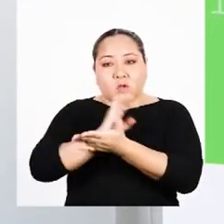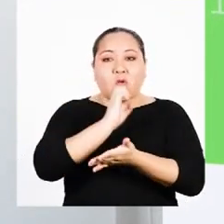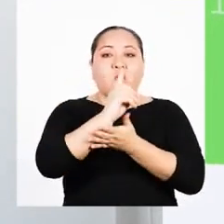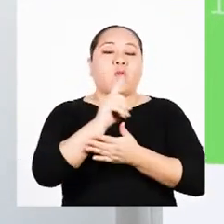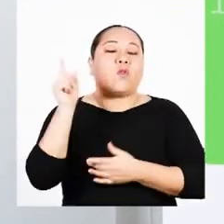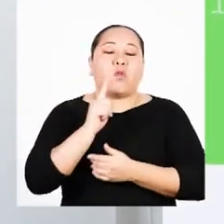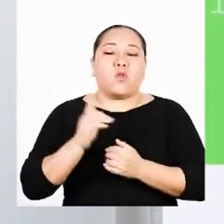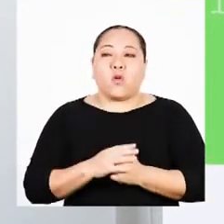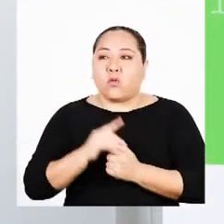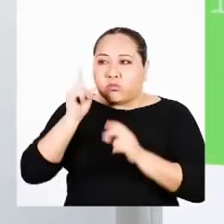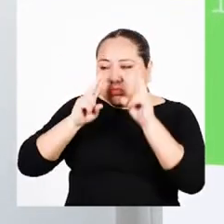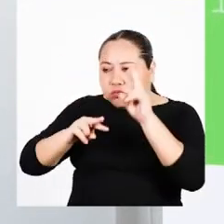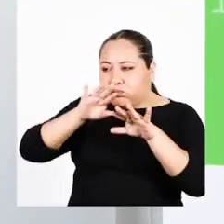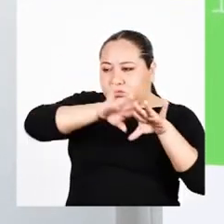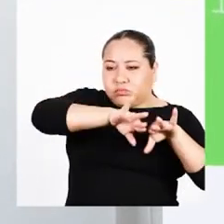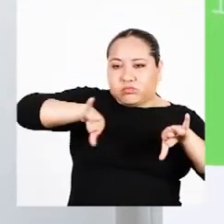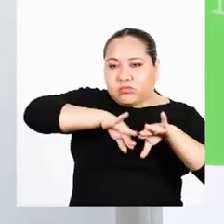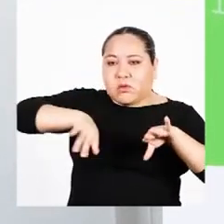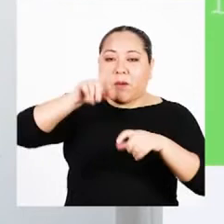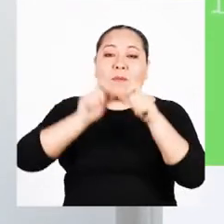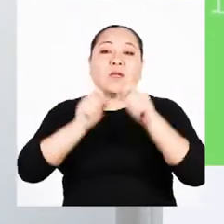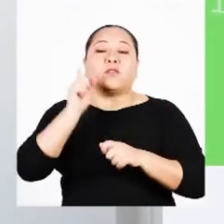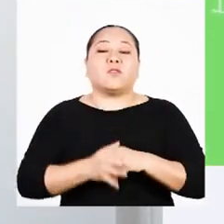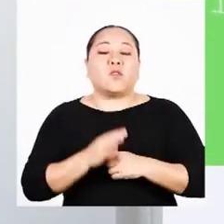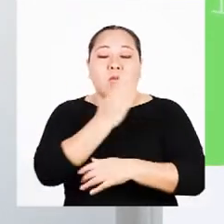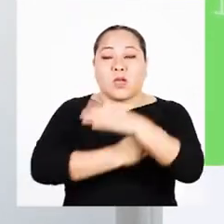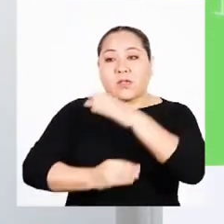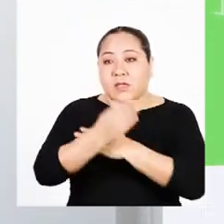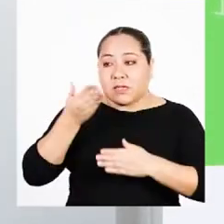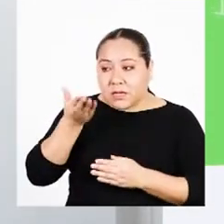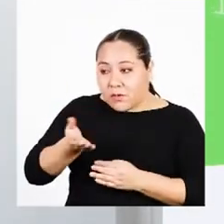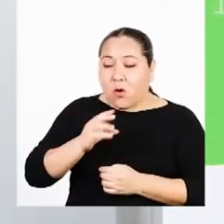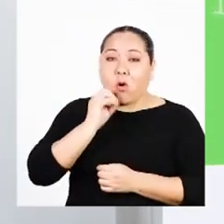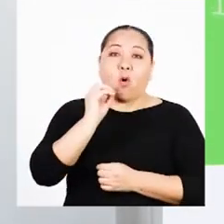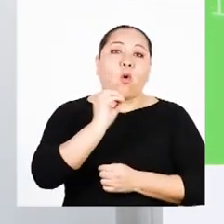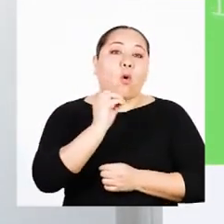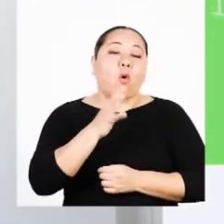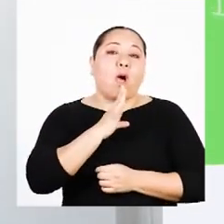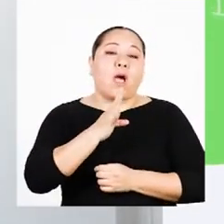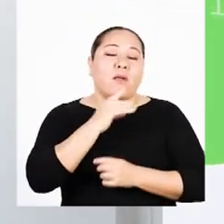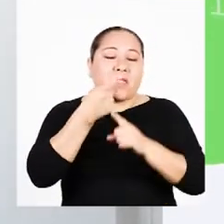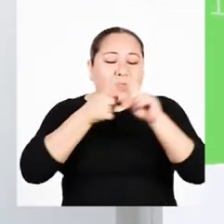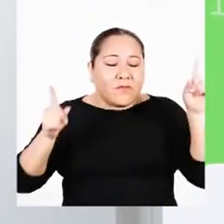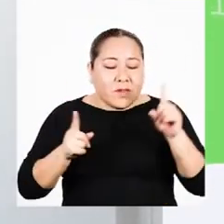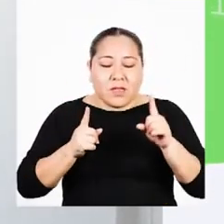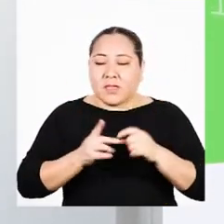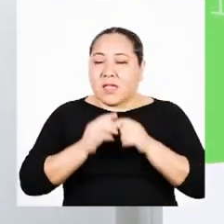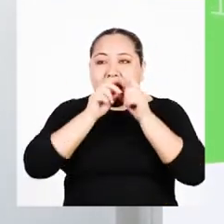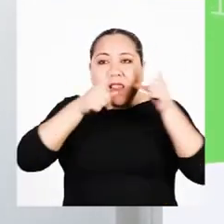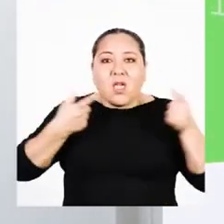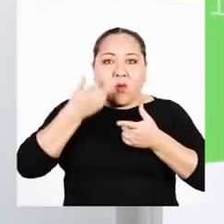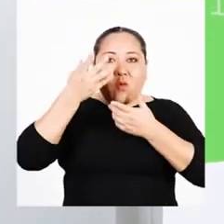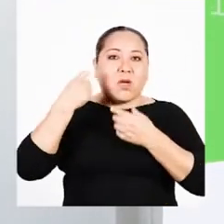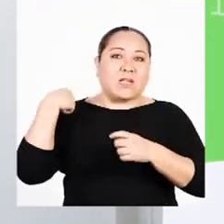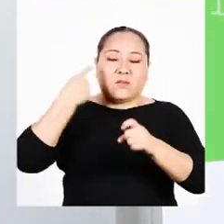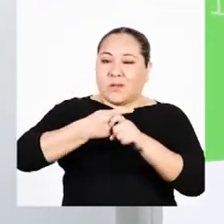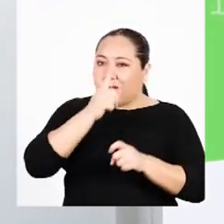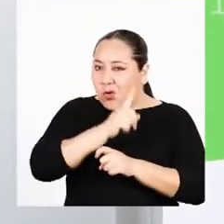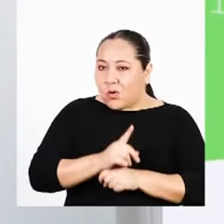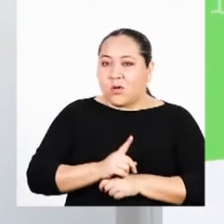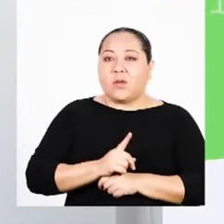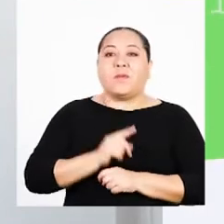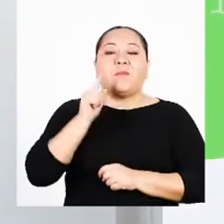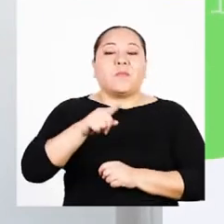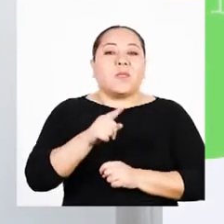servicios educativos, de que no segreguemos a las personas que tienen alguna discapacidad o hablan una lengua diferente al español en servicios